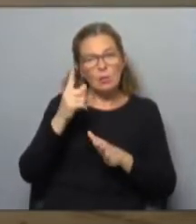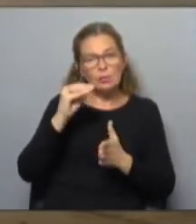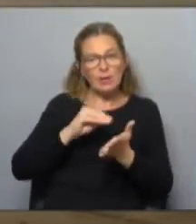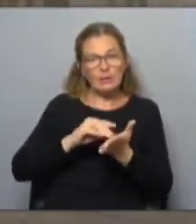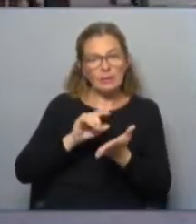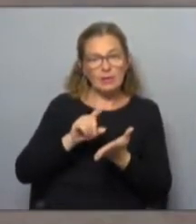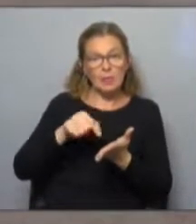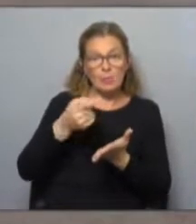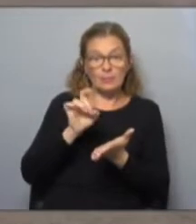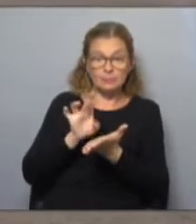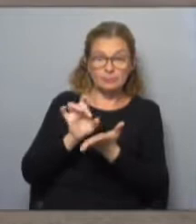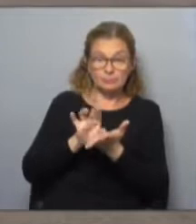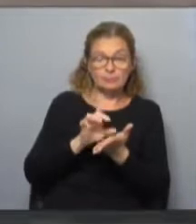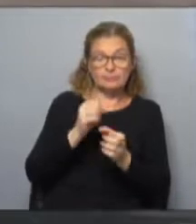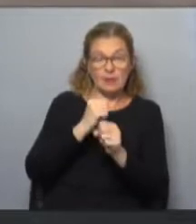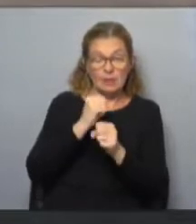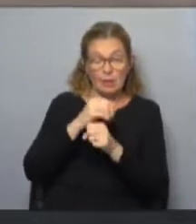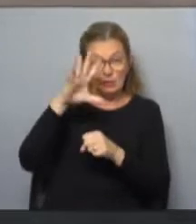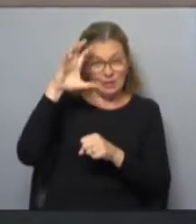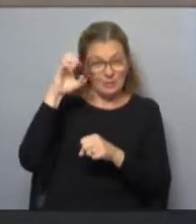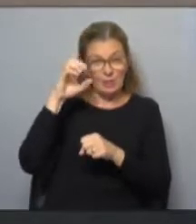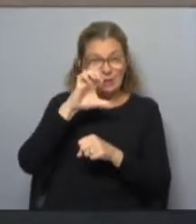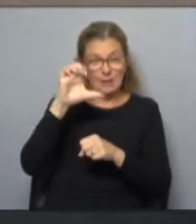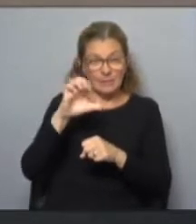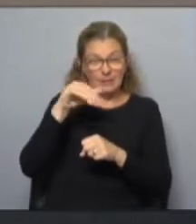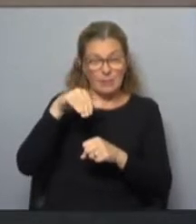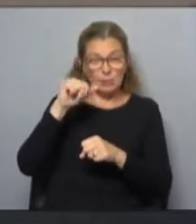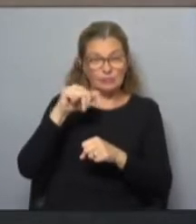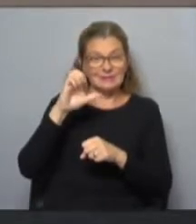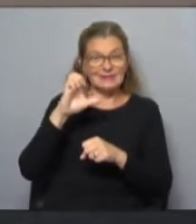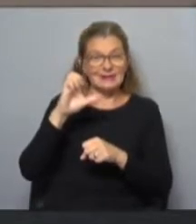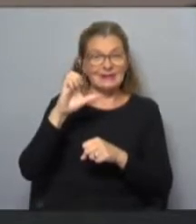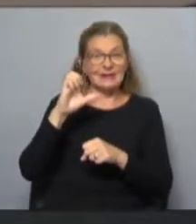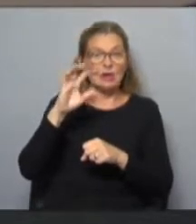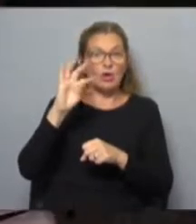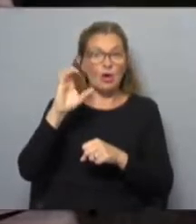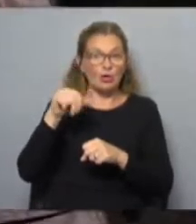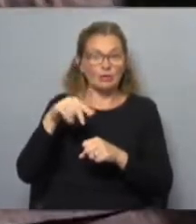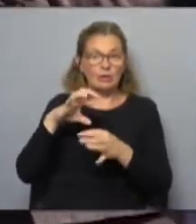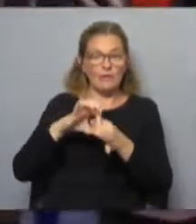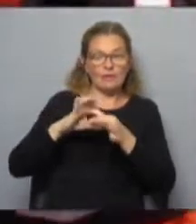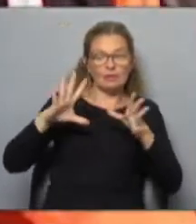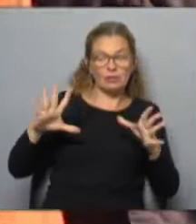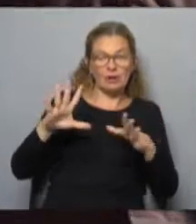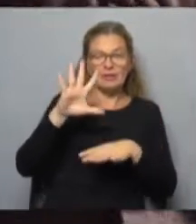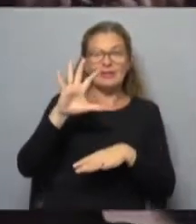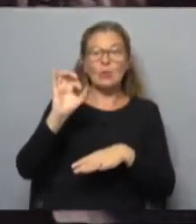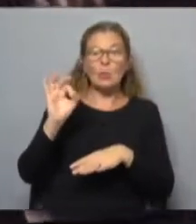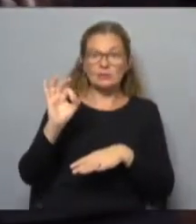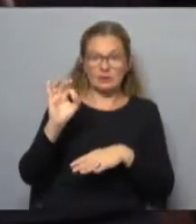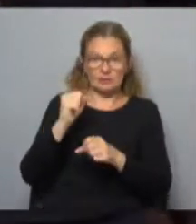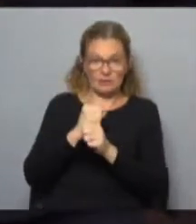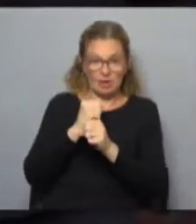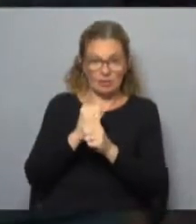se han despedido los trabajadores. Recordemos que hasta ahora la empresa Montecón anunció la desvinculación de 50 trabajadores,